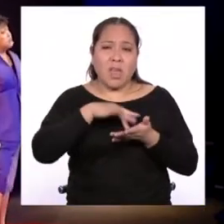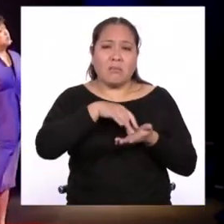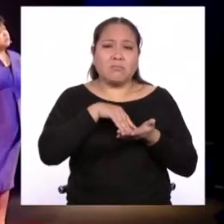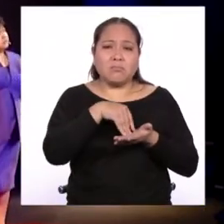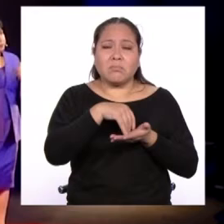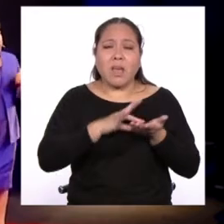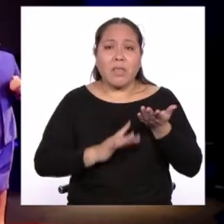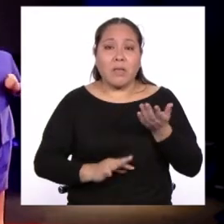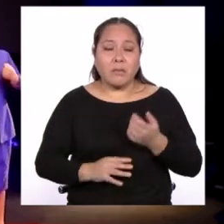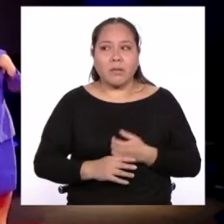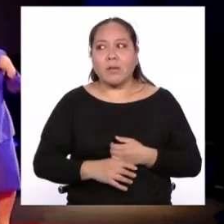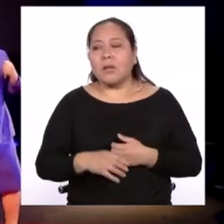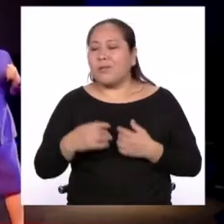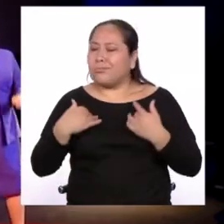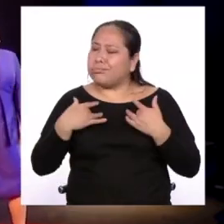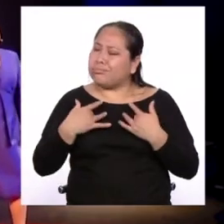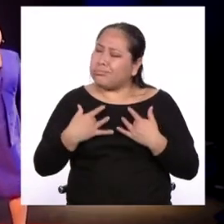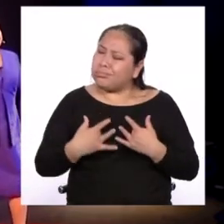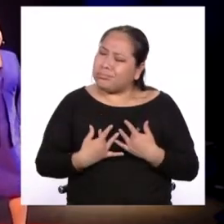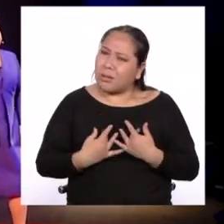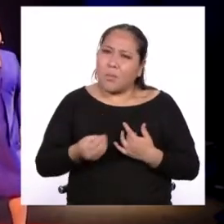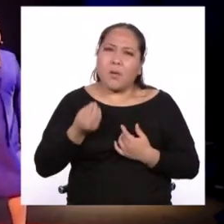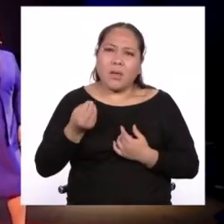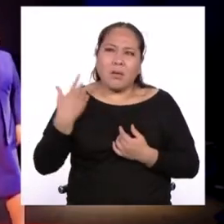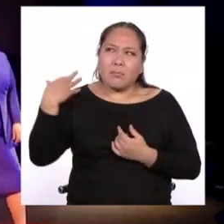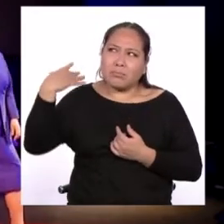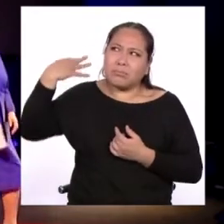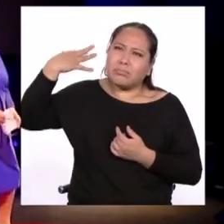que arrastramos este problema por décadas.